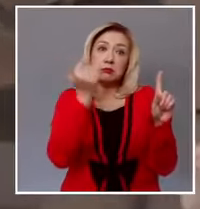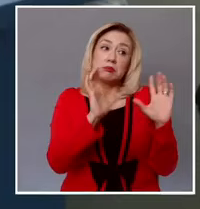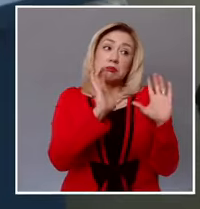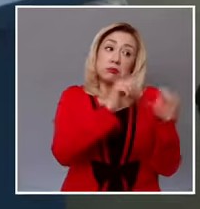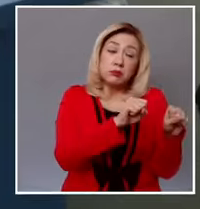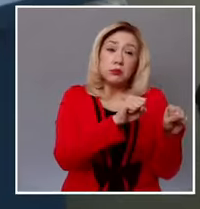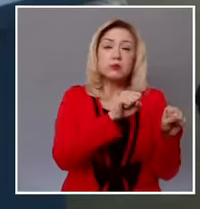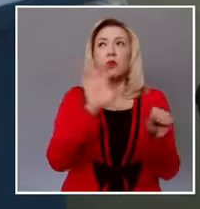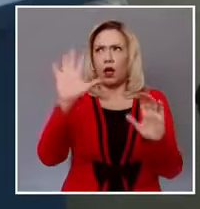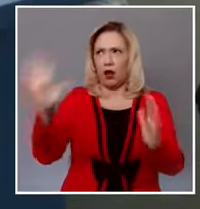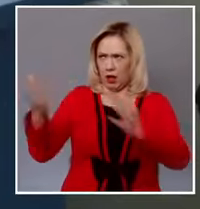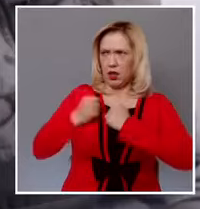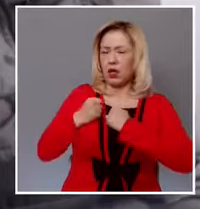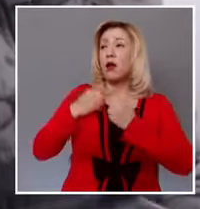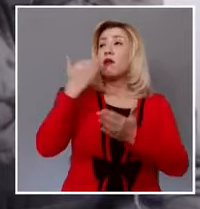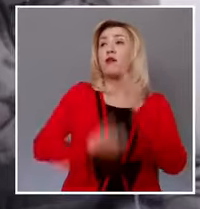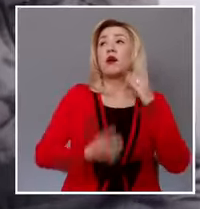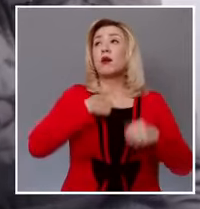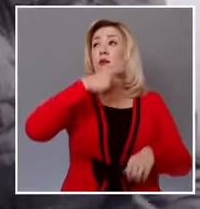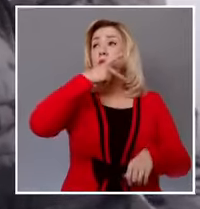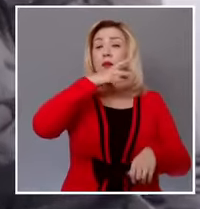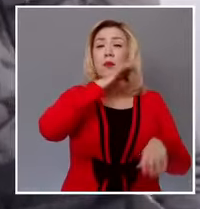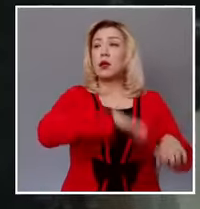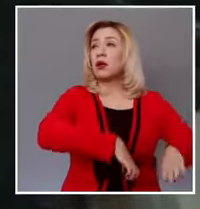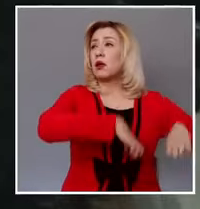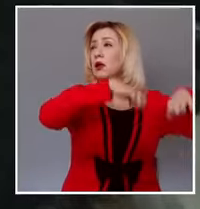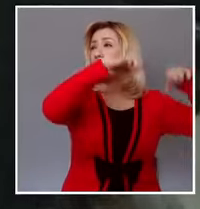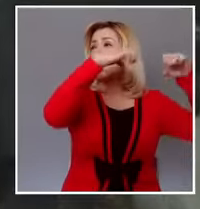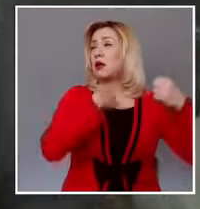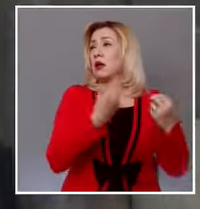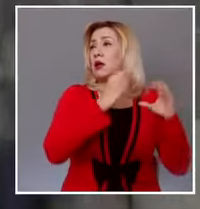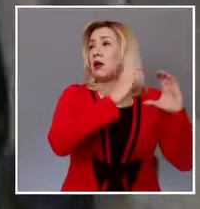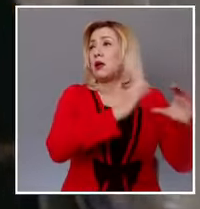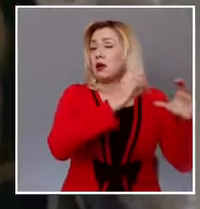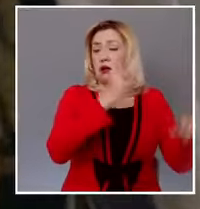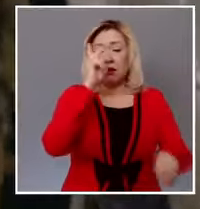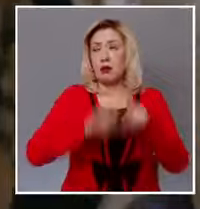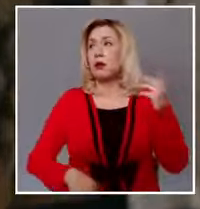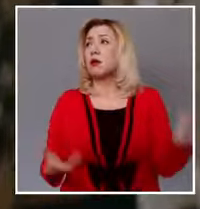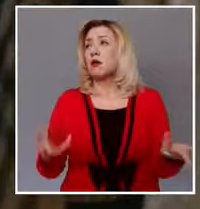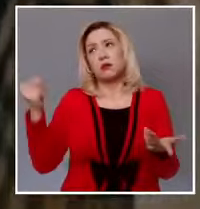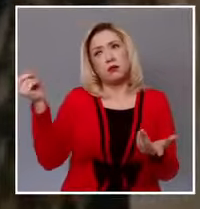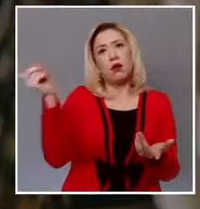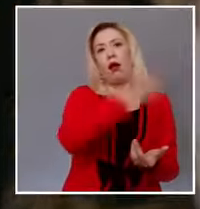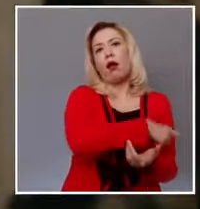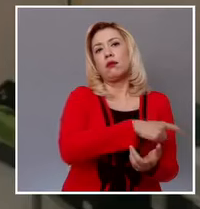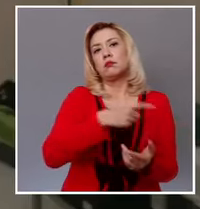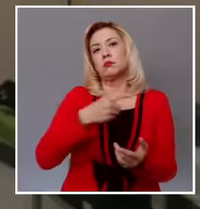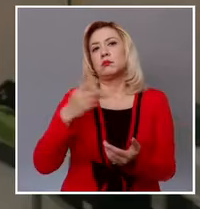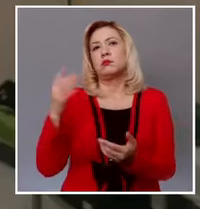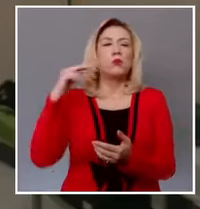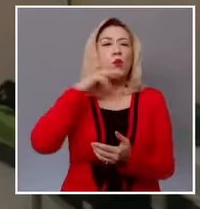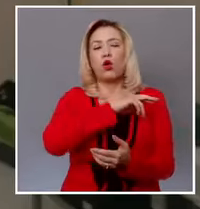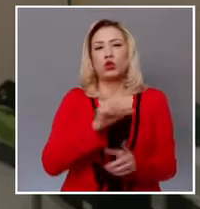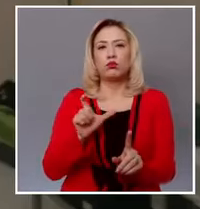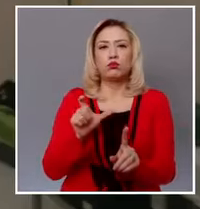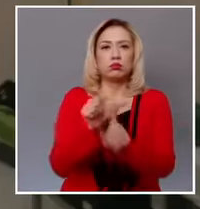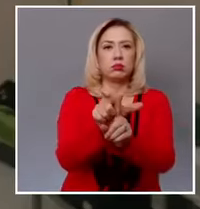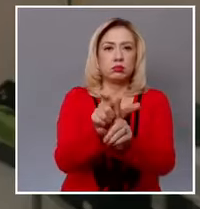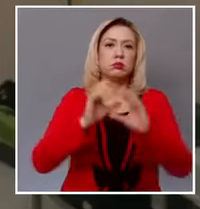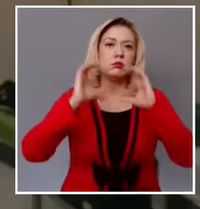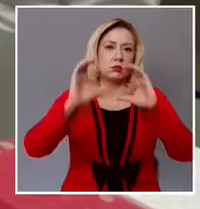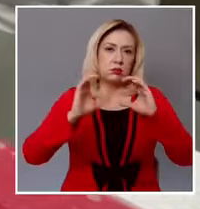personas mayores, cuyo cuidado personal tenga a su cargo. La sala reconoció que los cuidados son un bien fundamental y estableció que el derecho